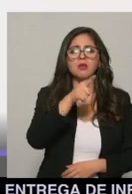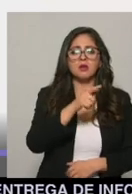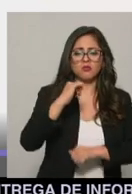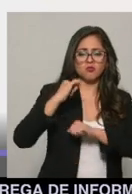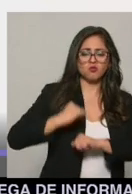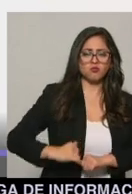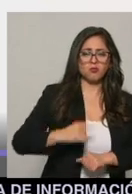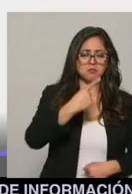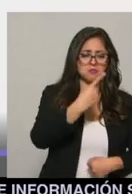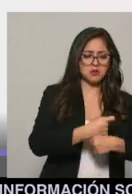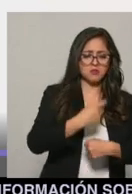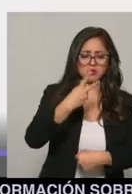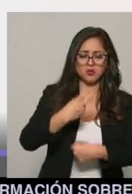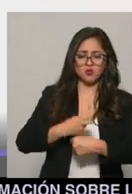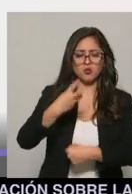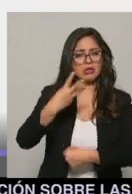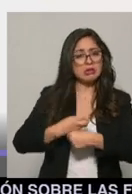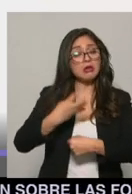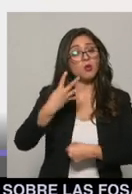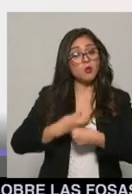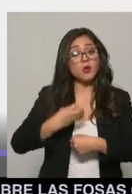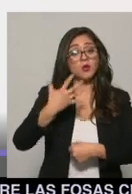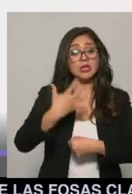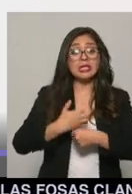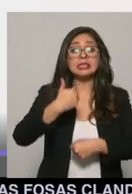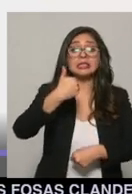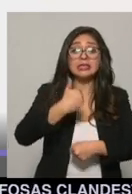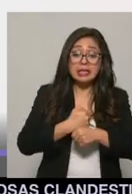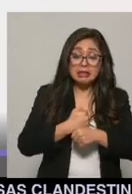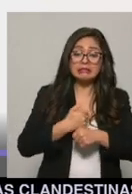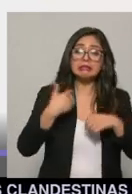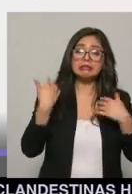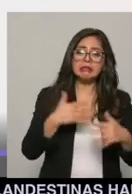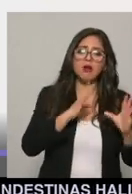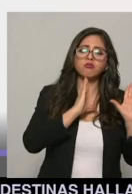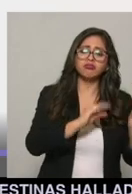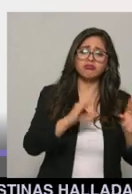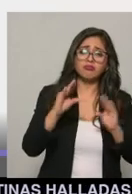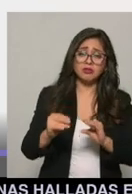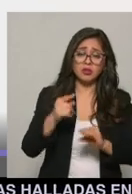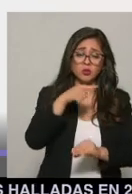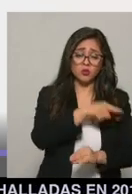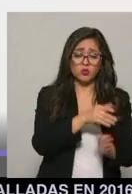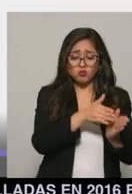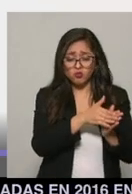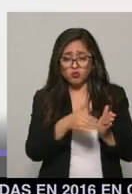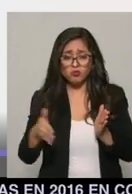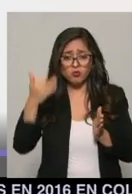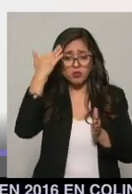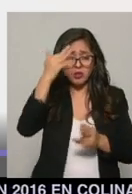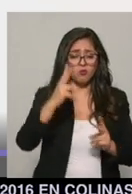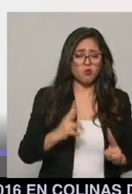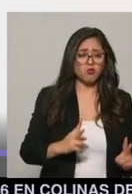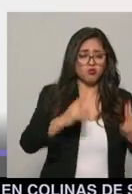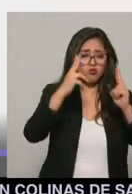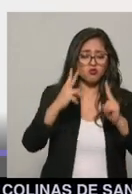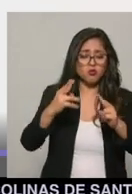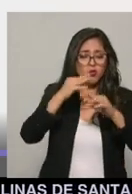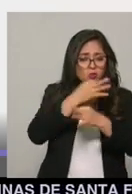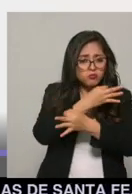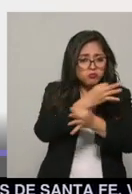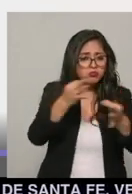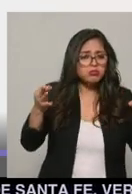de una escuela. Entonces da como una filosofía de valores durante todo el documental, es muy